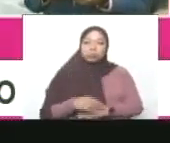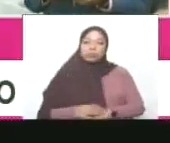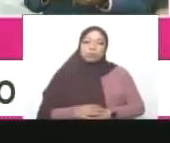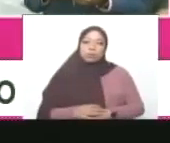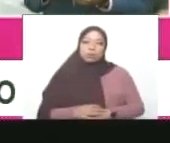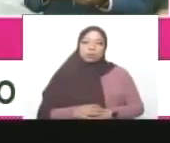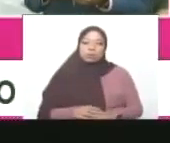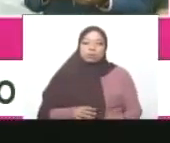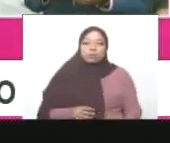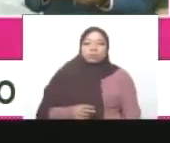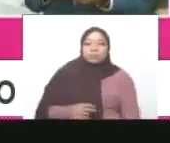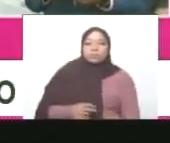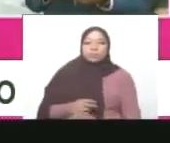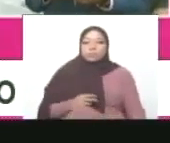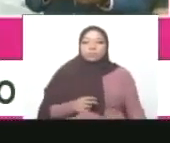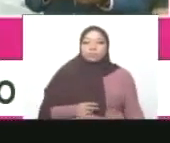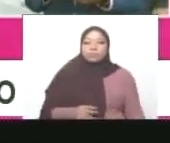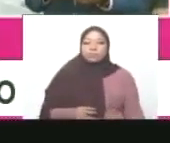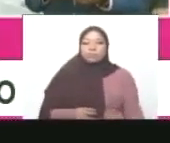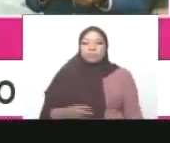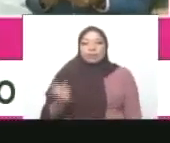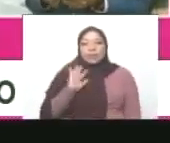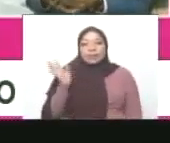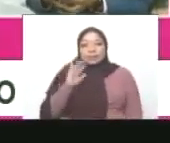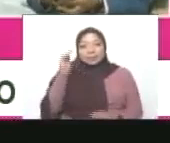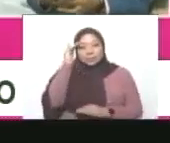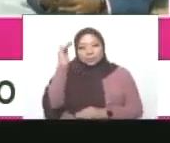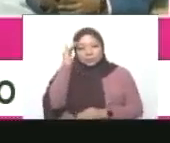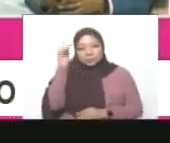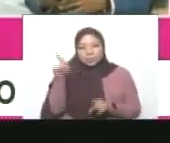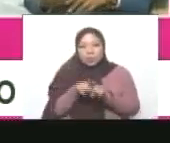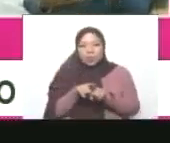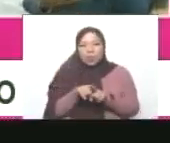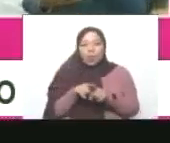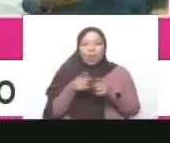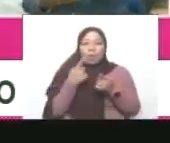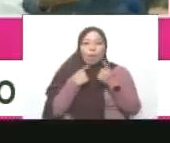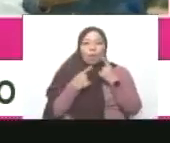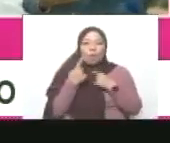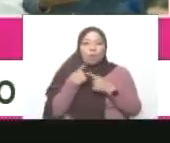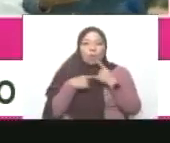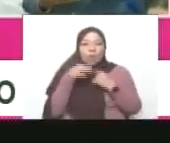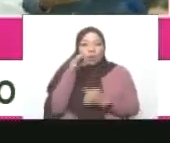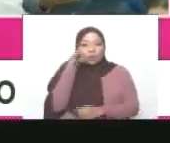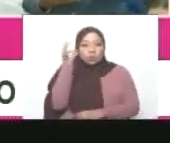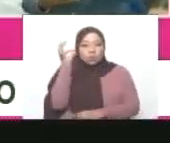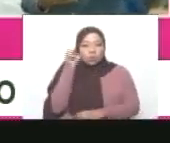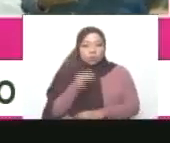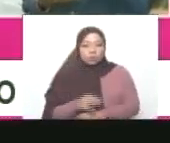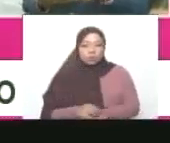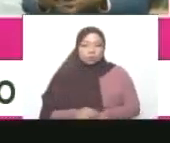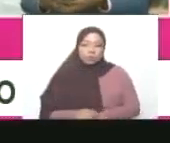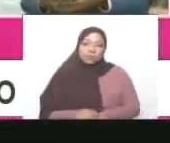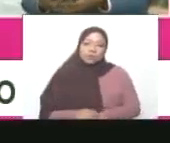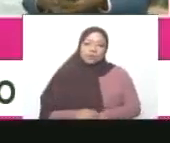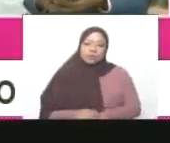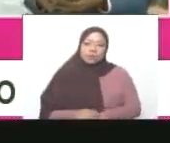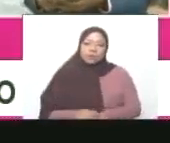Mi saludo. Mire, estamos de azul, del mismo azul. Estamos vestidos igualito. ¿Ah?